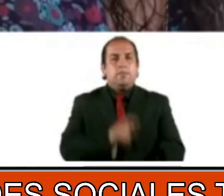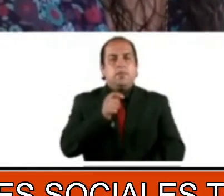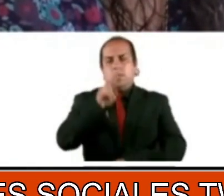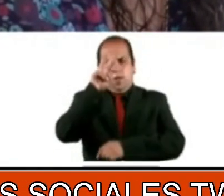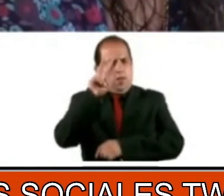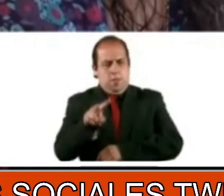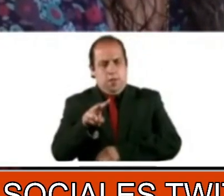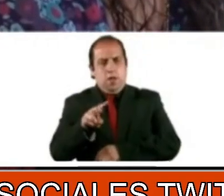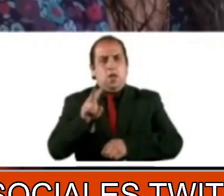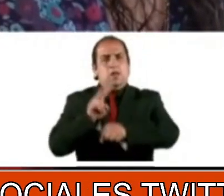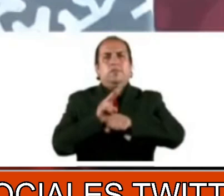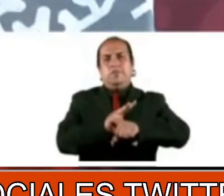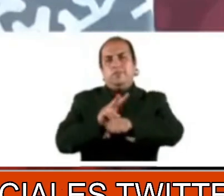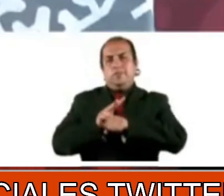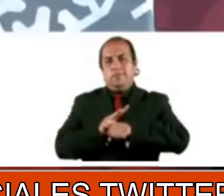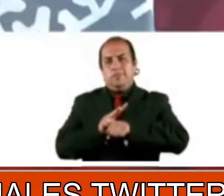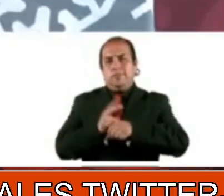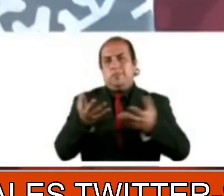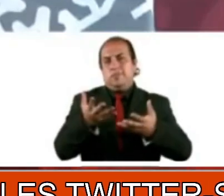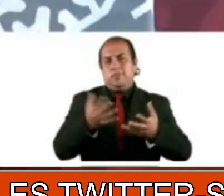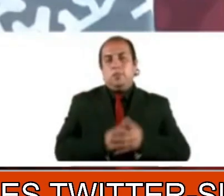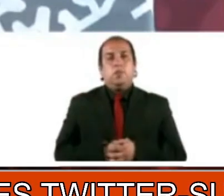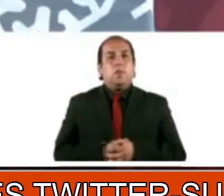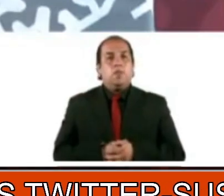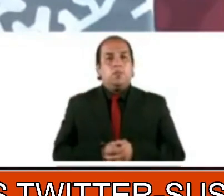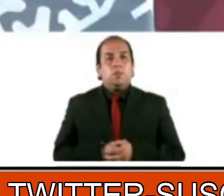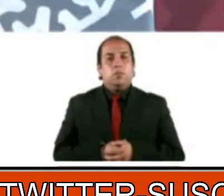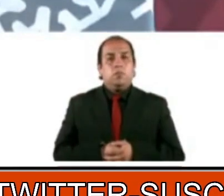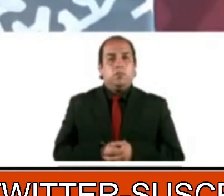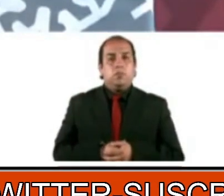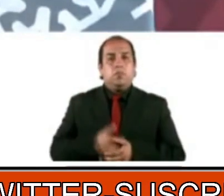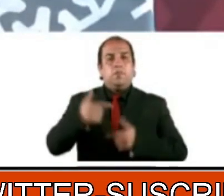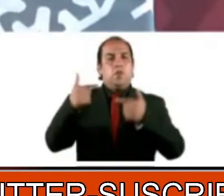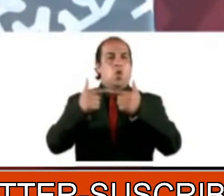una inspección, y menos una inspección hecha a través de Google View